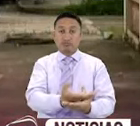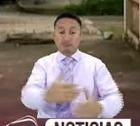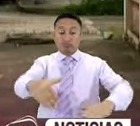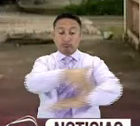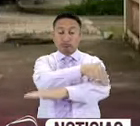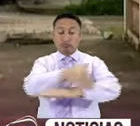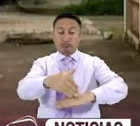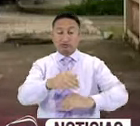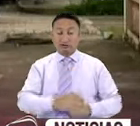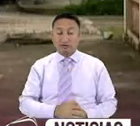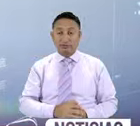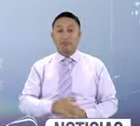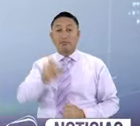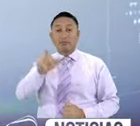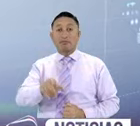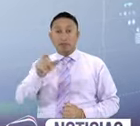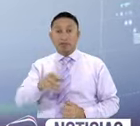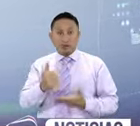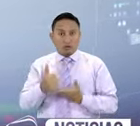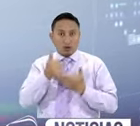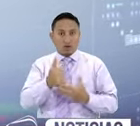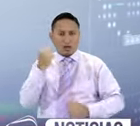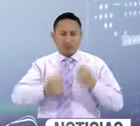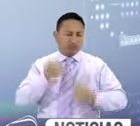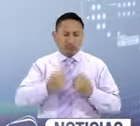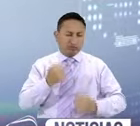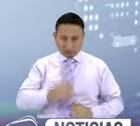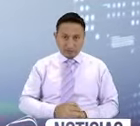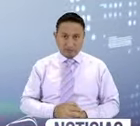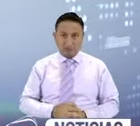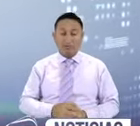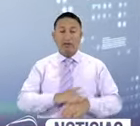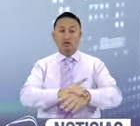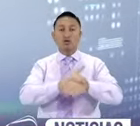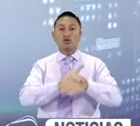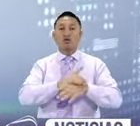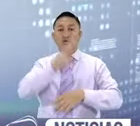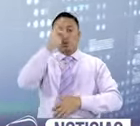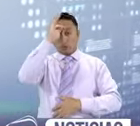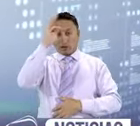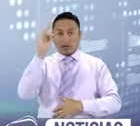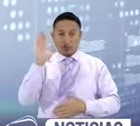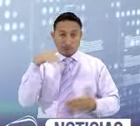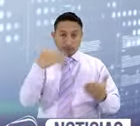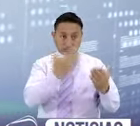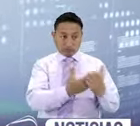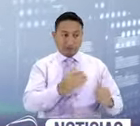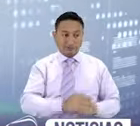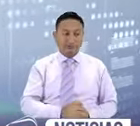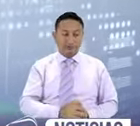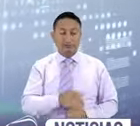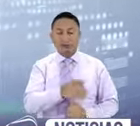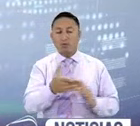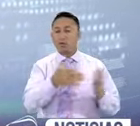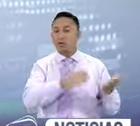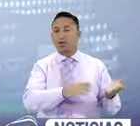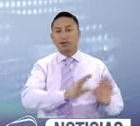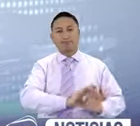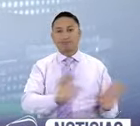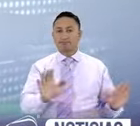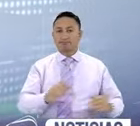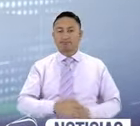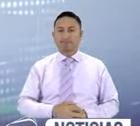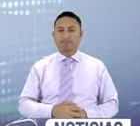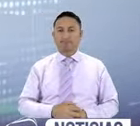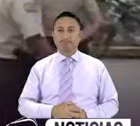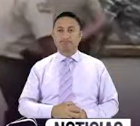los moradores trataron de ayudarla, los médicos del hospital al que fue llevada solo confirmaron su deceso. Según el